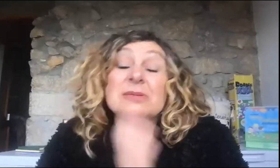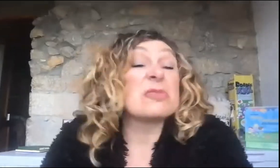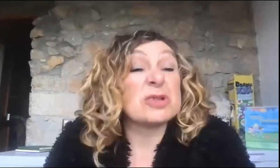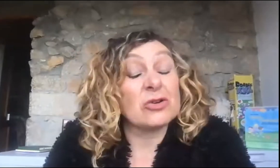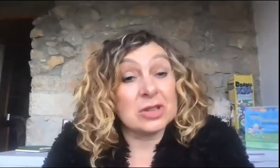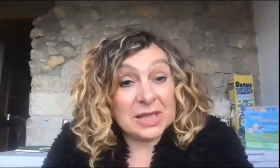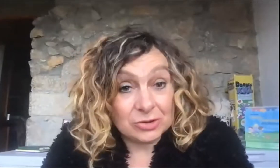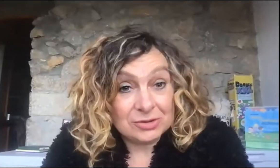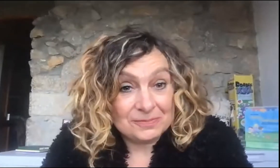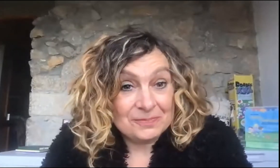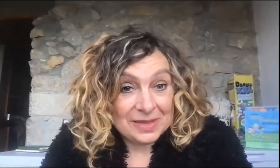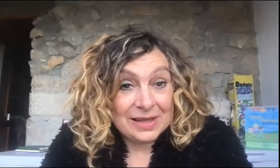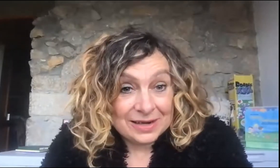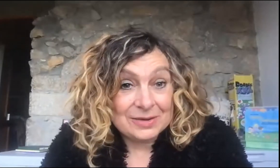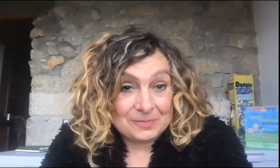muchas veces por desconocimiento,